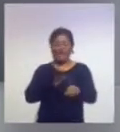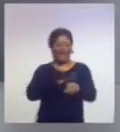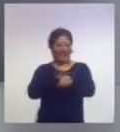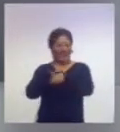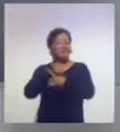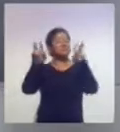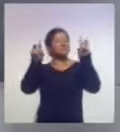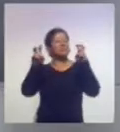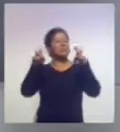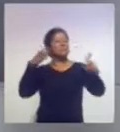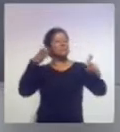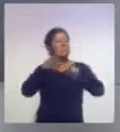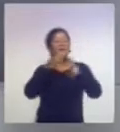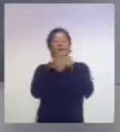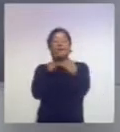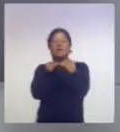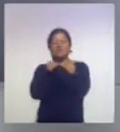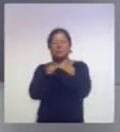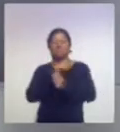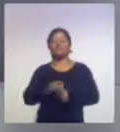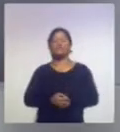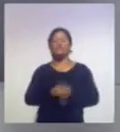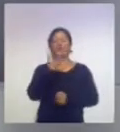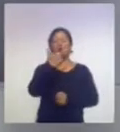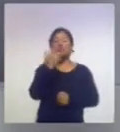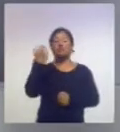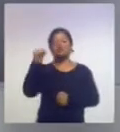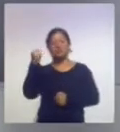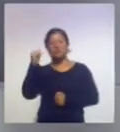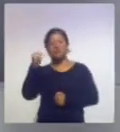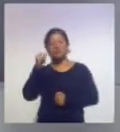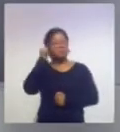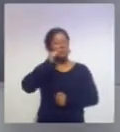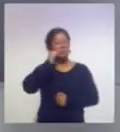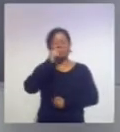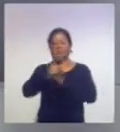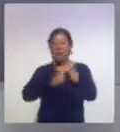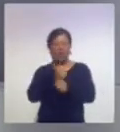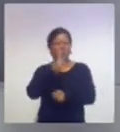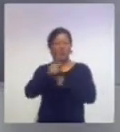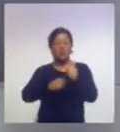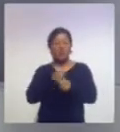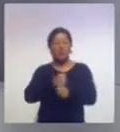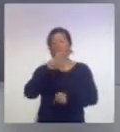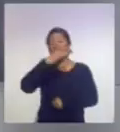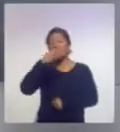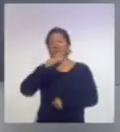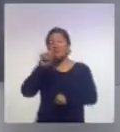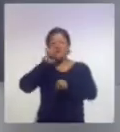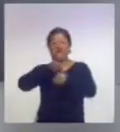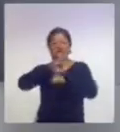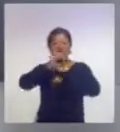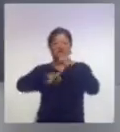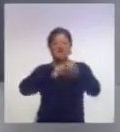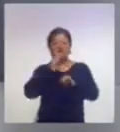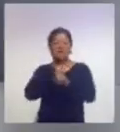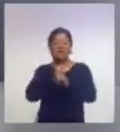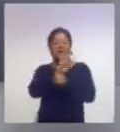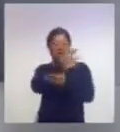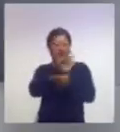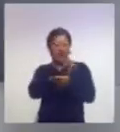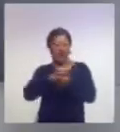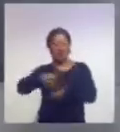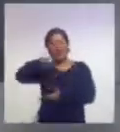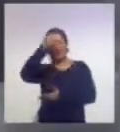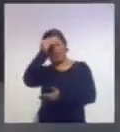en temas que tienen que ver con la educación, cada 8 de septiembre se celebra el Día Internacional de la Alfabetización y por eso le presentamos la